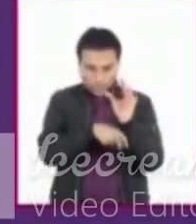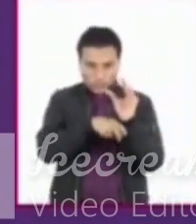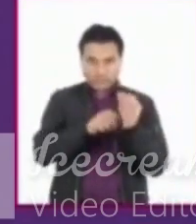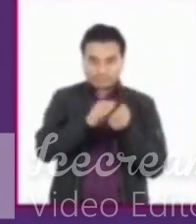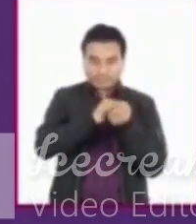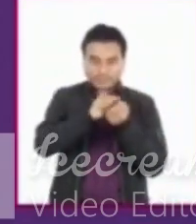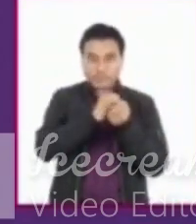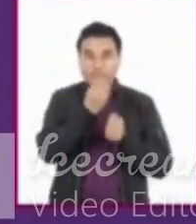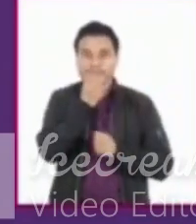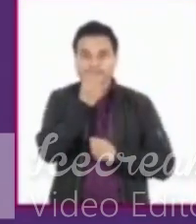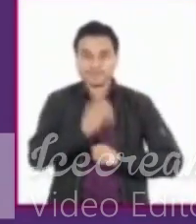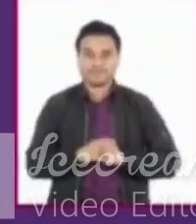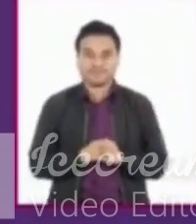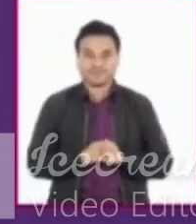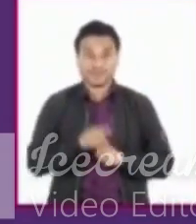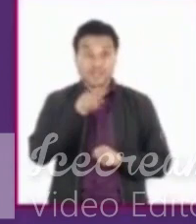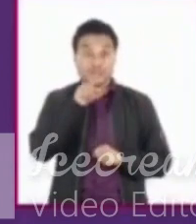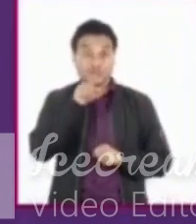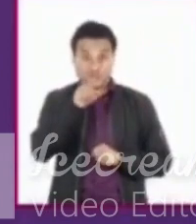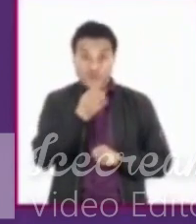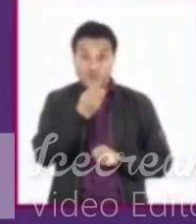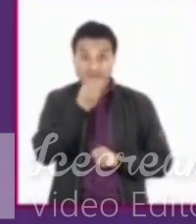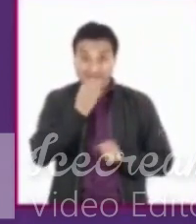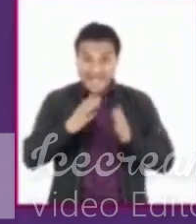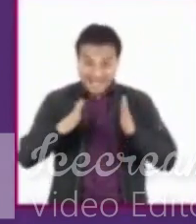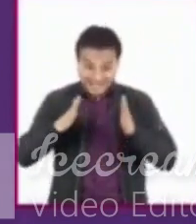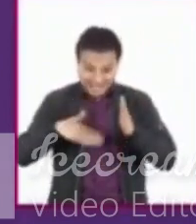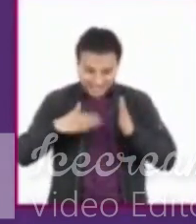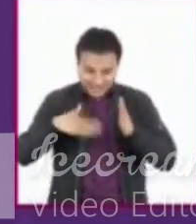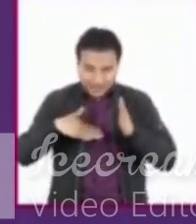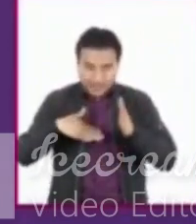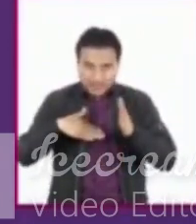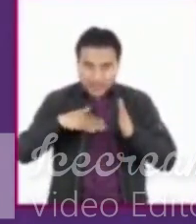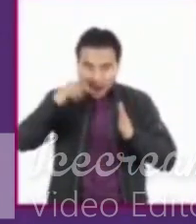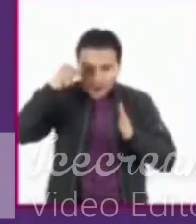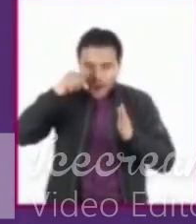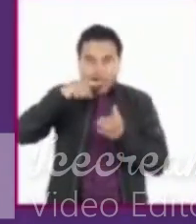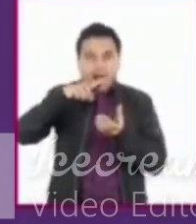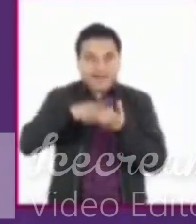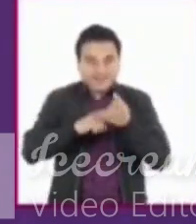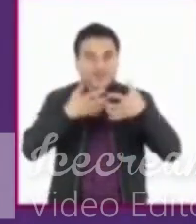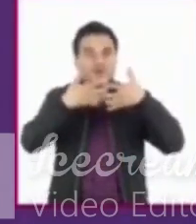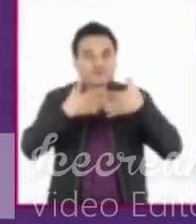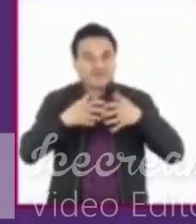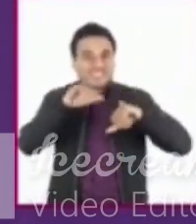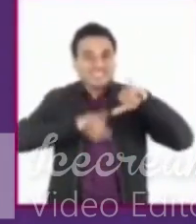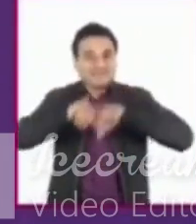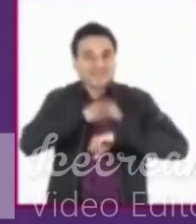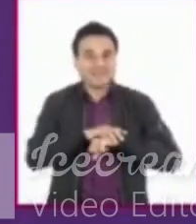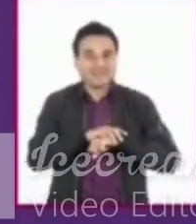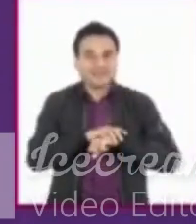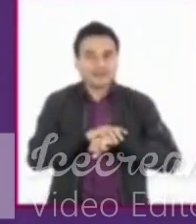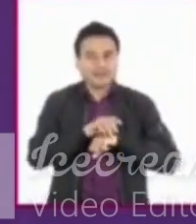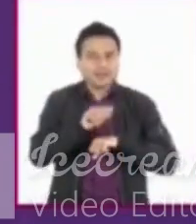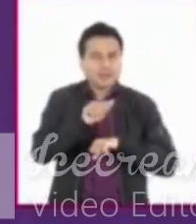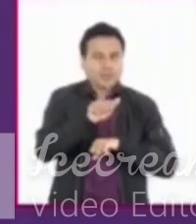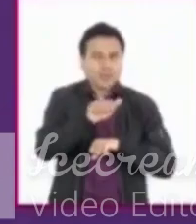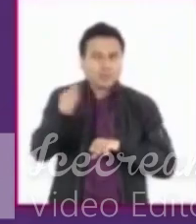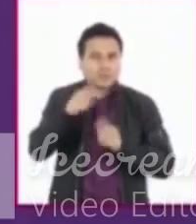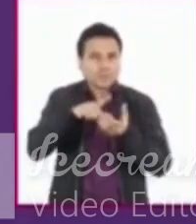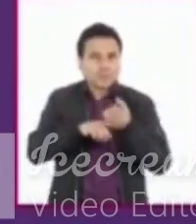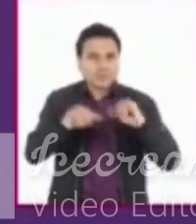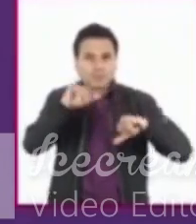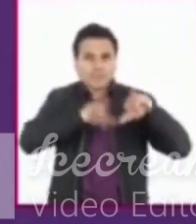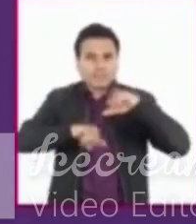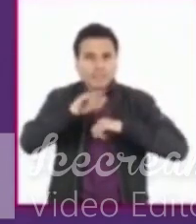Cocinar un alimento y nutrirnos son ejemplos de procesos químicos. ¿En dónde más ocurrirán transformaciones químicas?